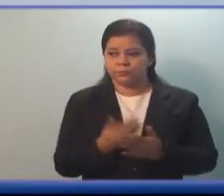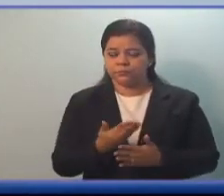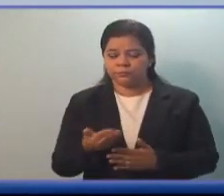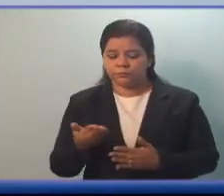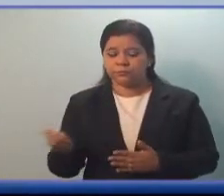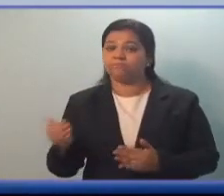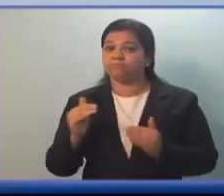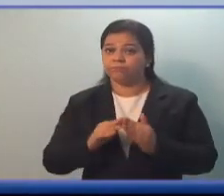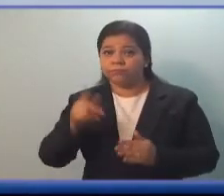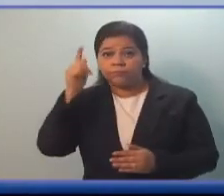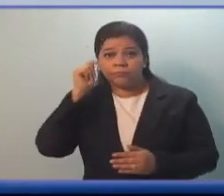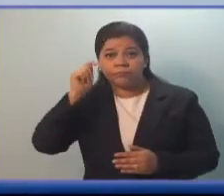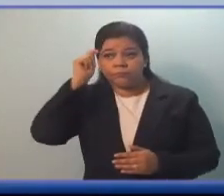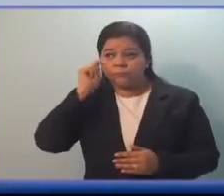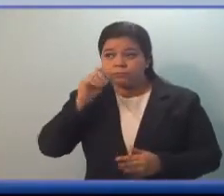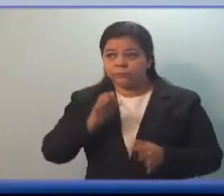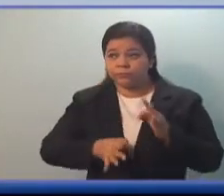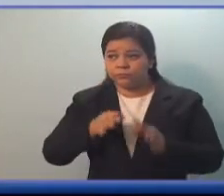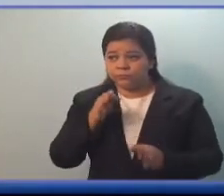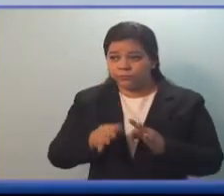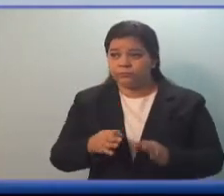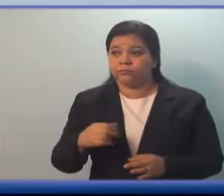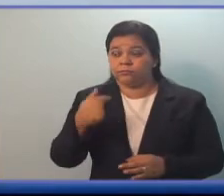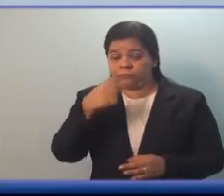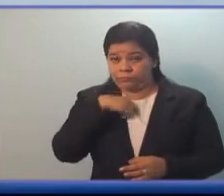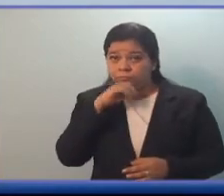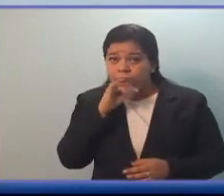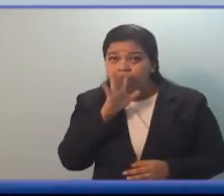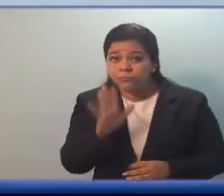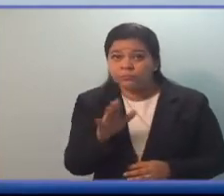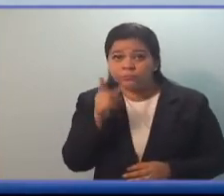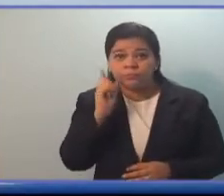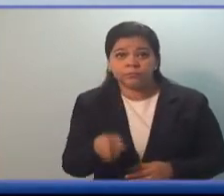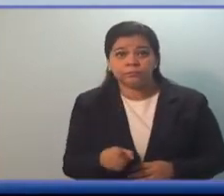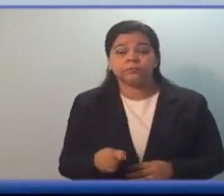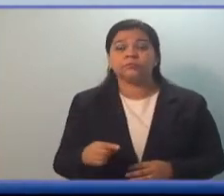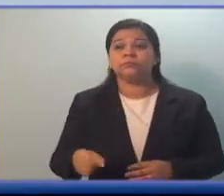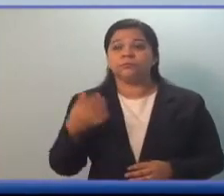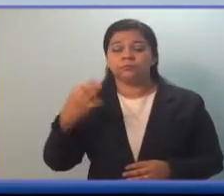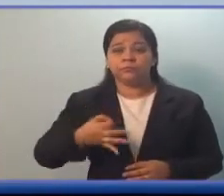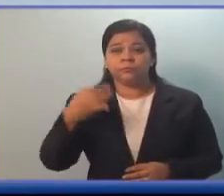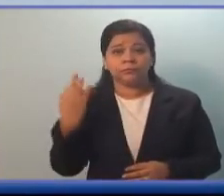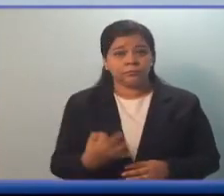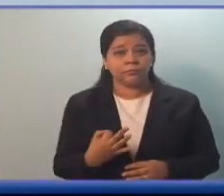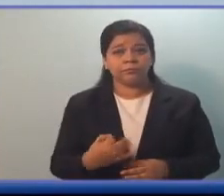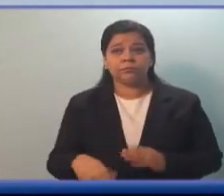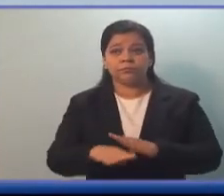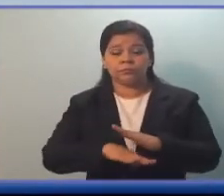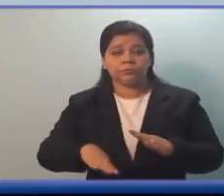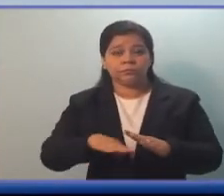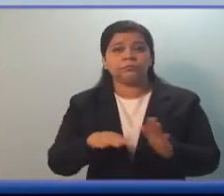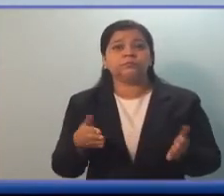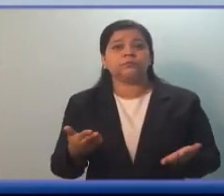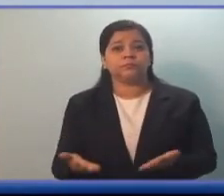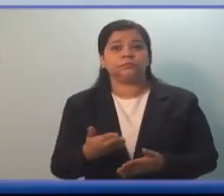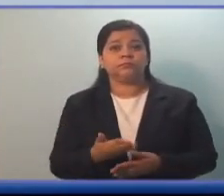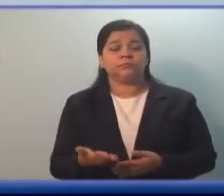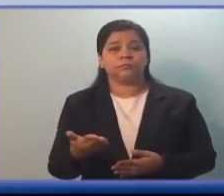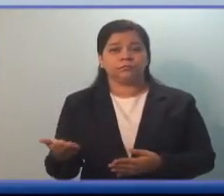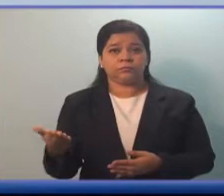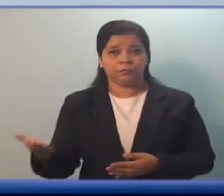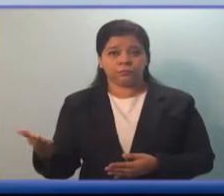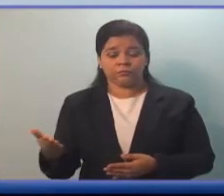teoría jurídica. O sea, si yo voy a dictar una sentencia, tengo que basarme también en el aspecto